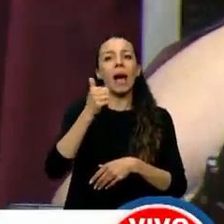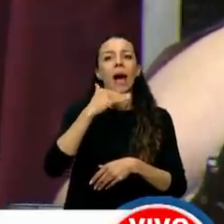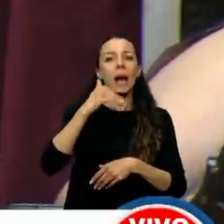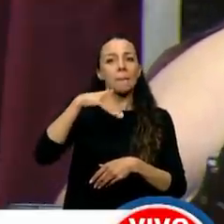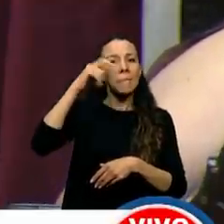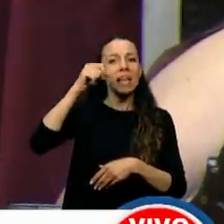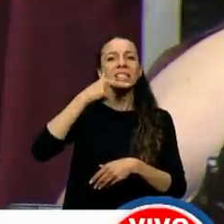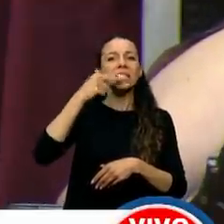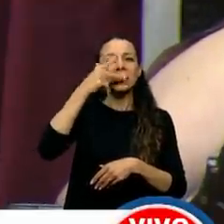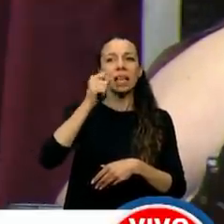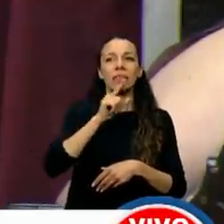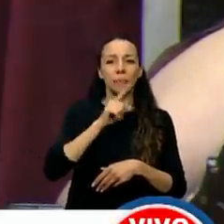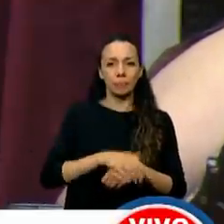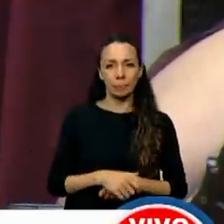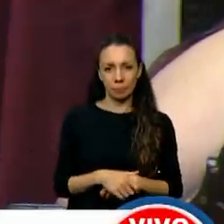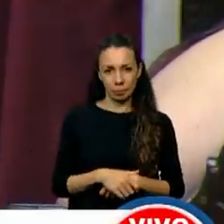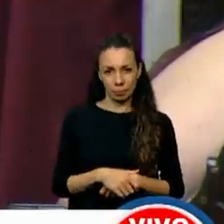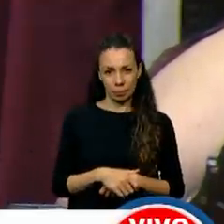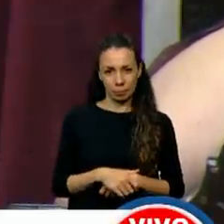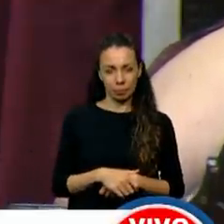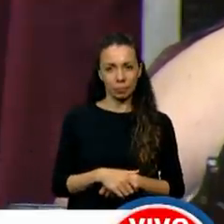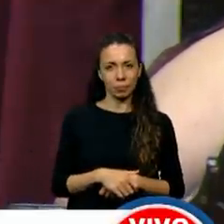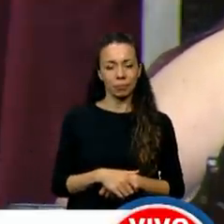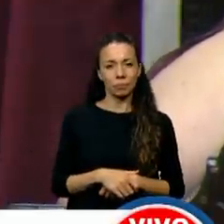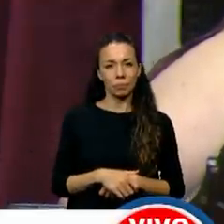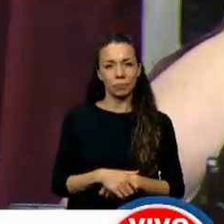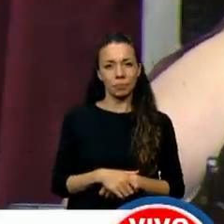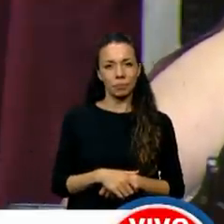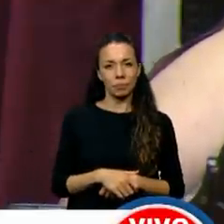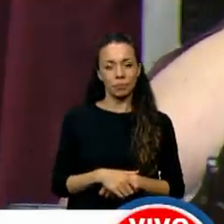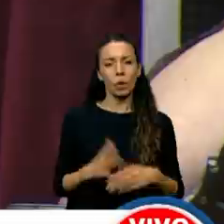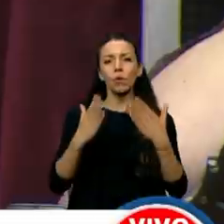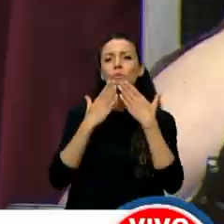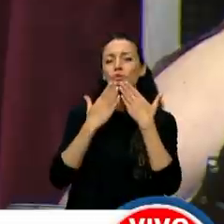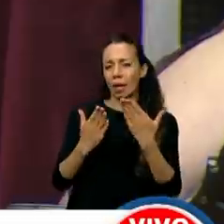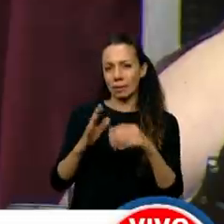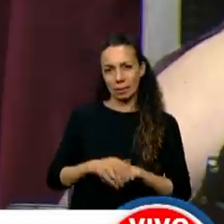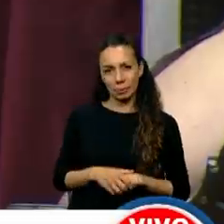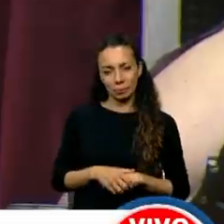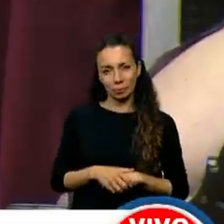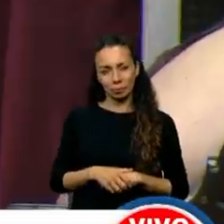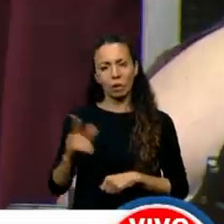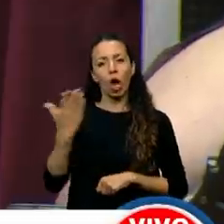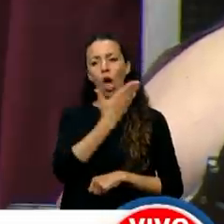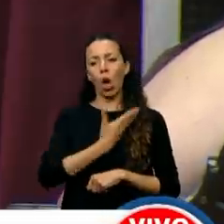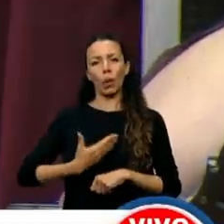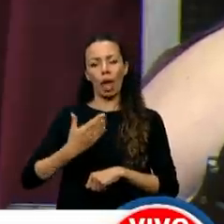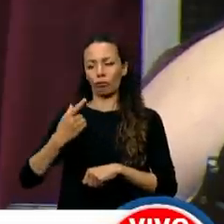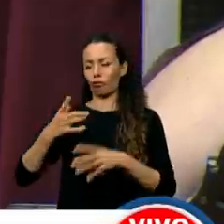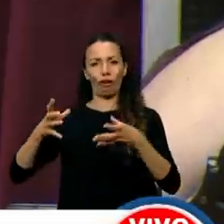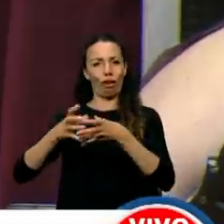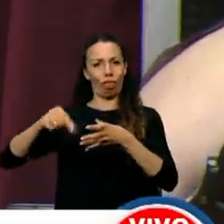muchas gracias señor presidente el oficialismo nos tiene acostumbrados a dos actitudes